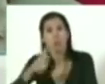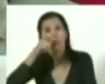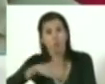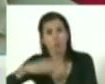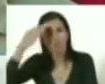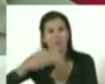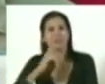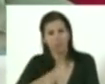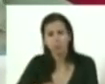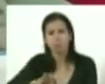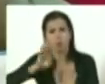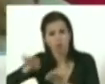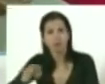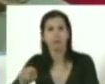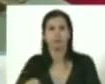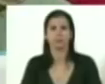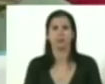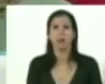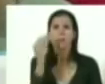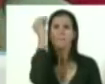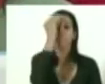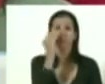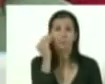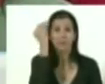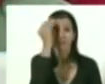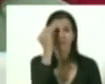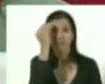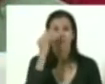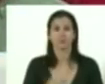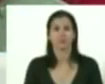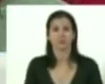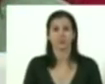cívico-militar, el pensamiento